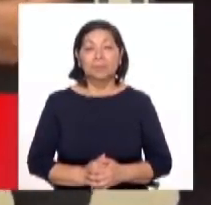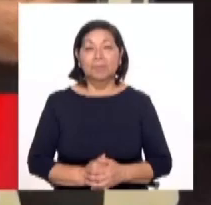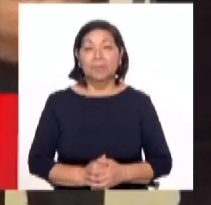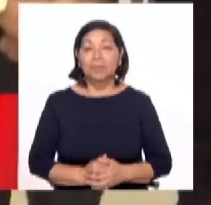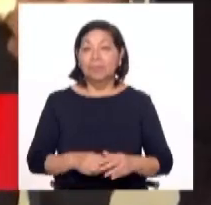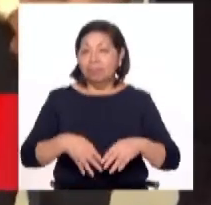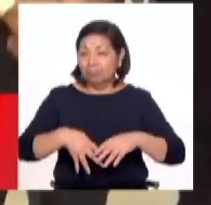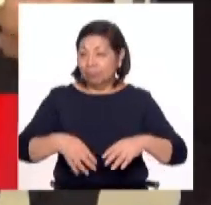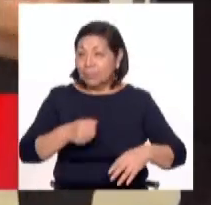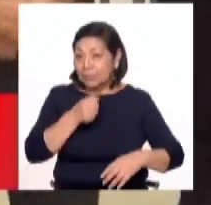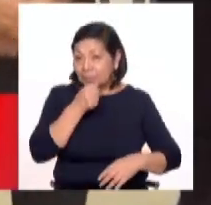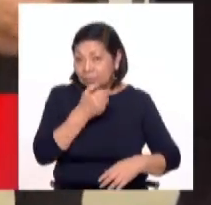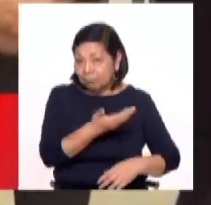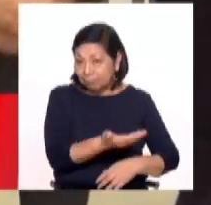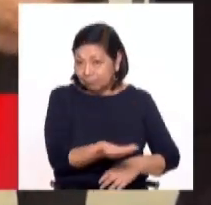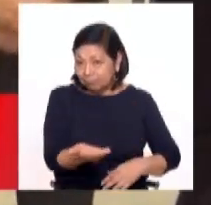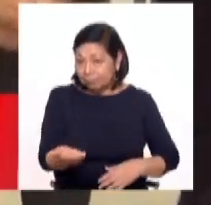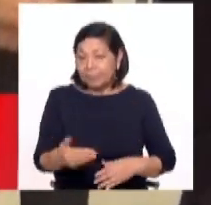Señores periodistas, buenos días.